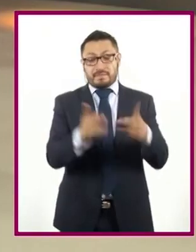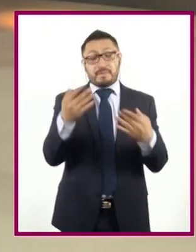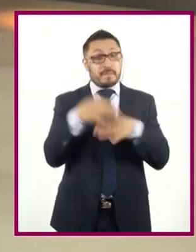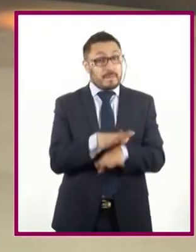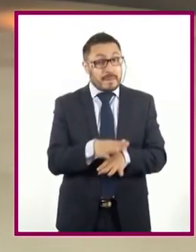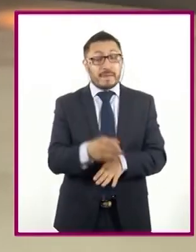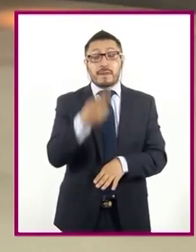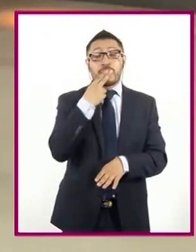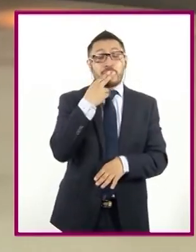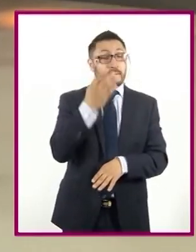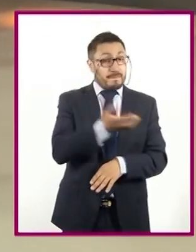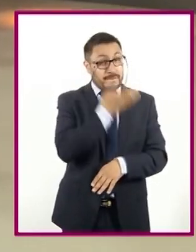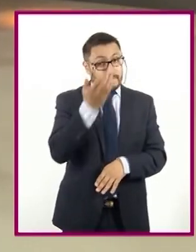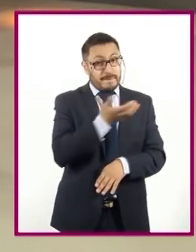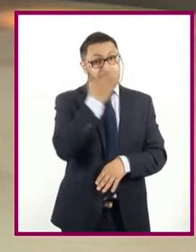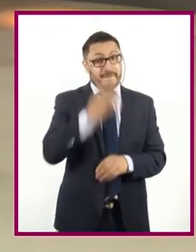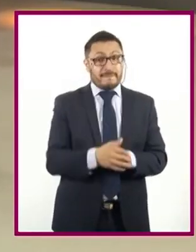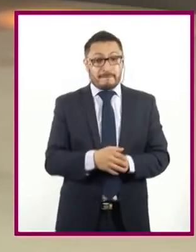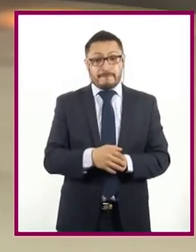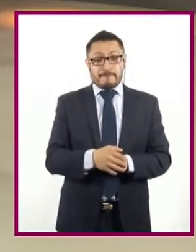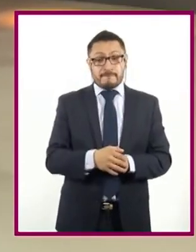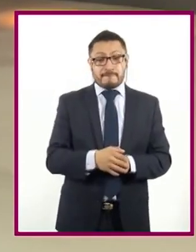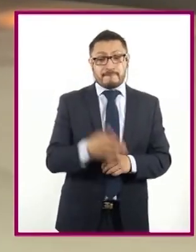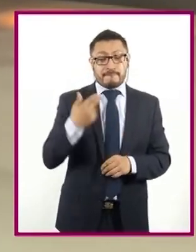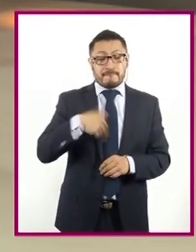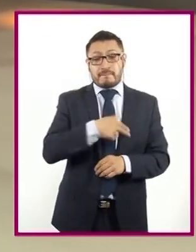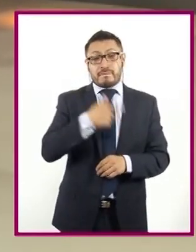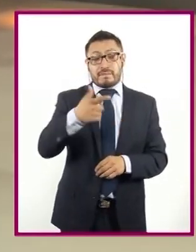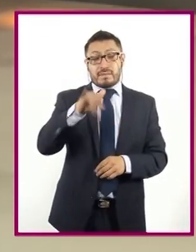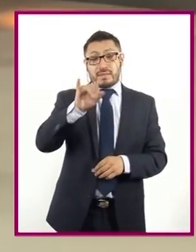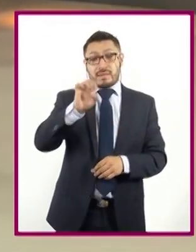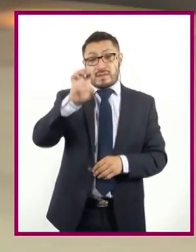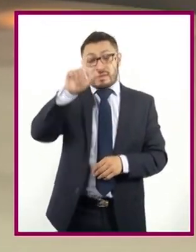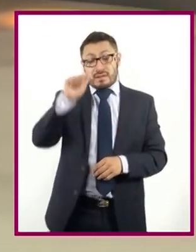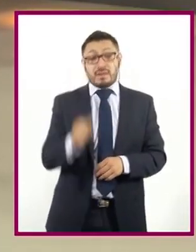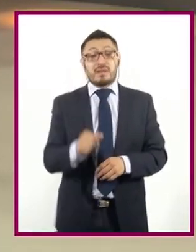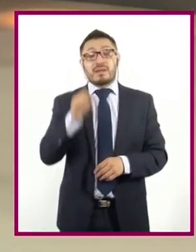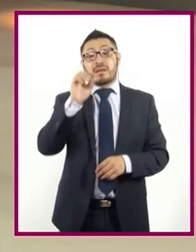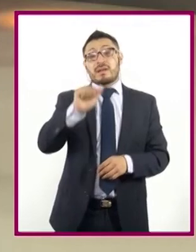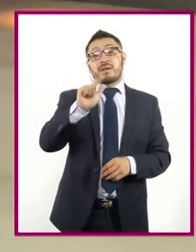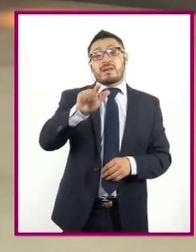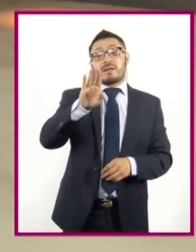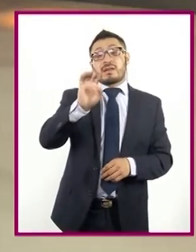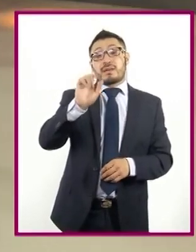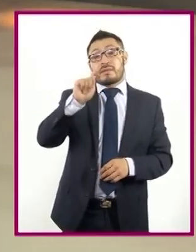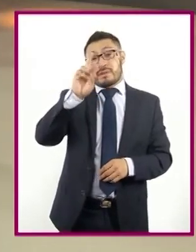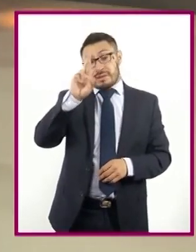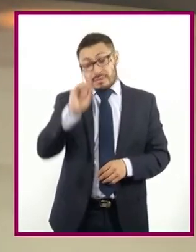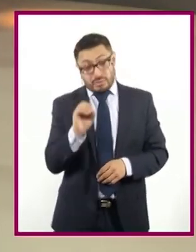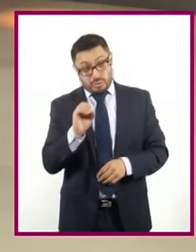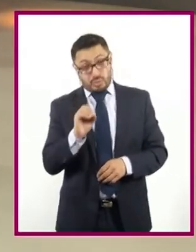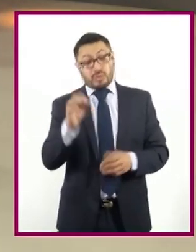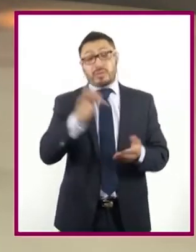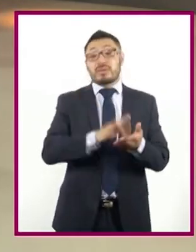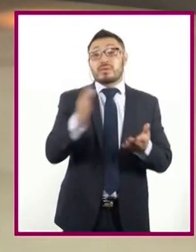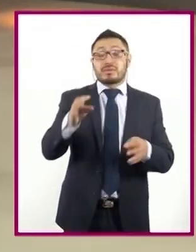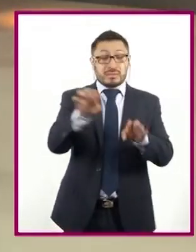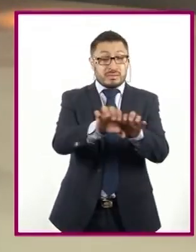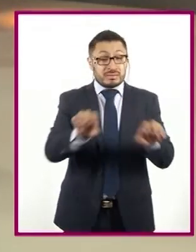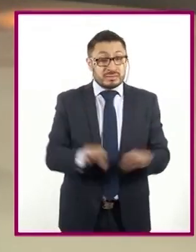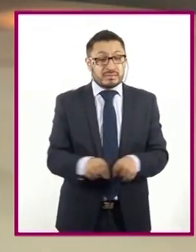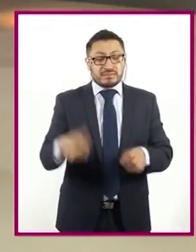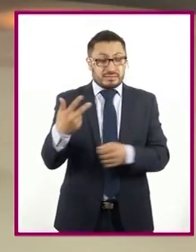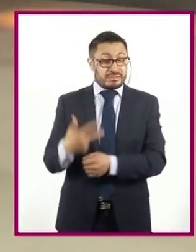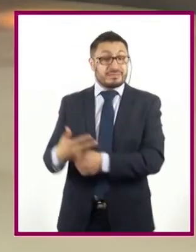sobre usos y costumbres. Somos Gisela Hernández y Alberto Ábrego. Queremos agradecer a todo el equipo que